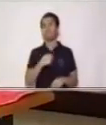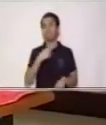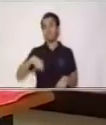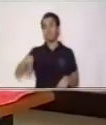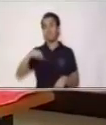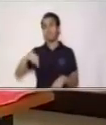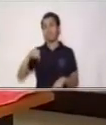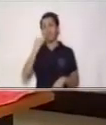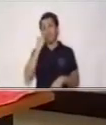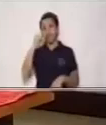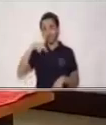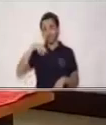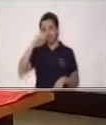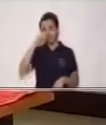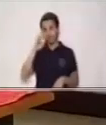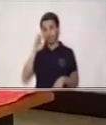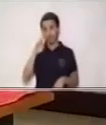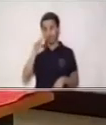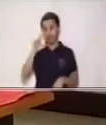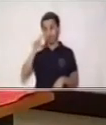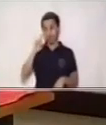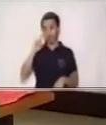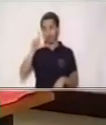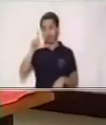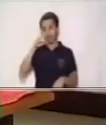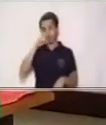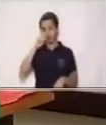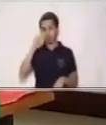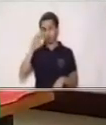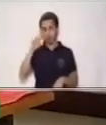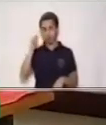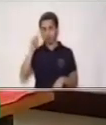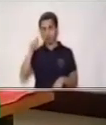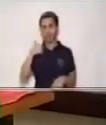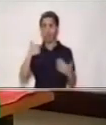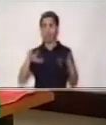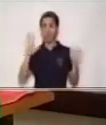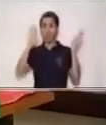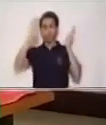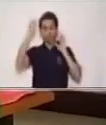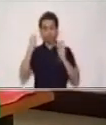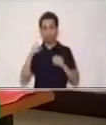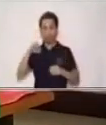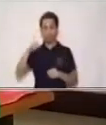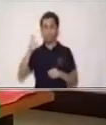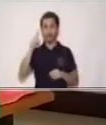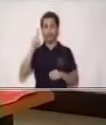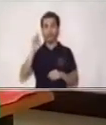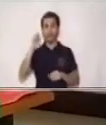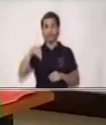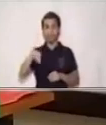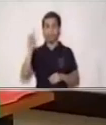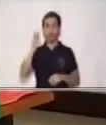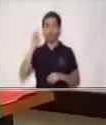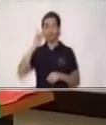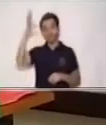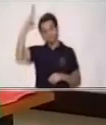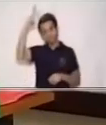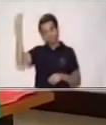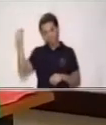egresada del programa de profesionalización docente PADET de la Universidad de San Carlos de Guatemala. Sean bienvenidos a este espacio de